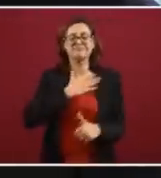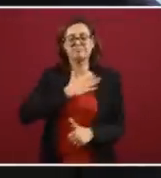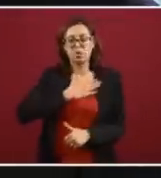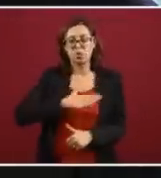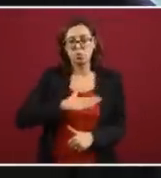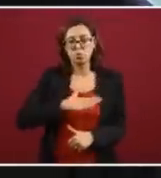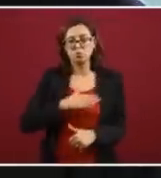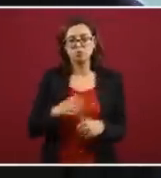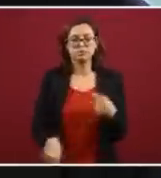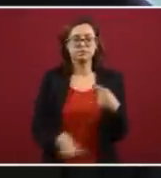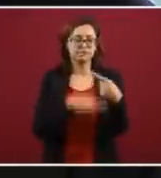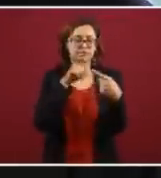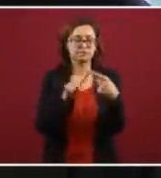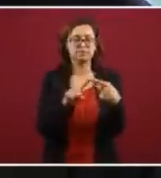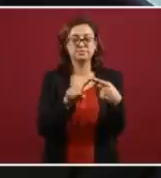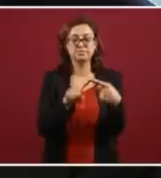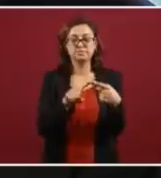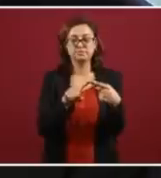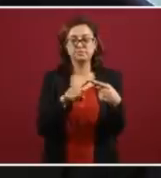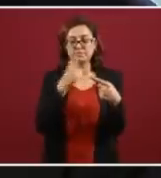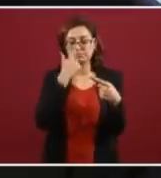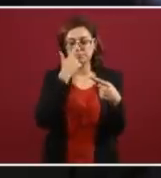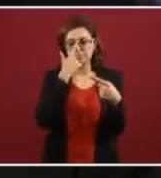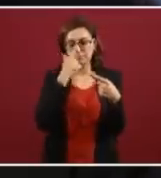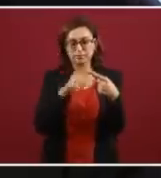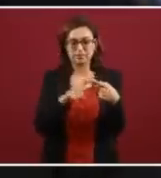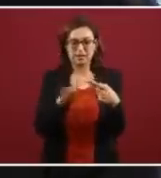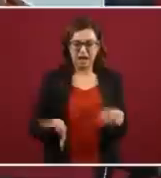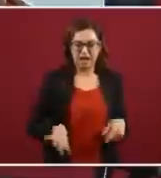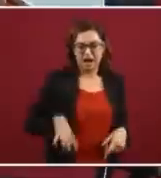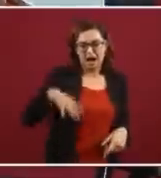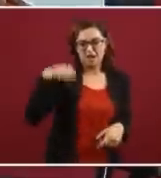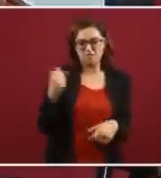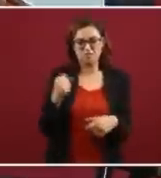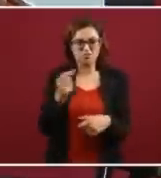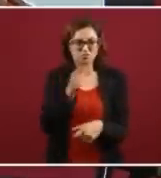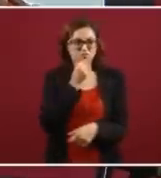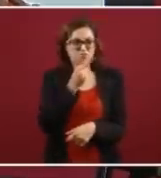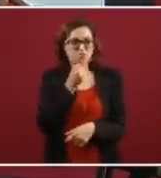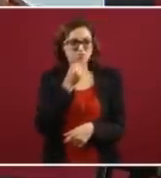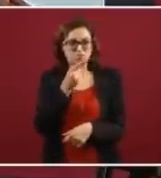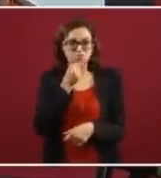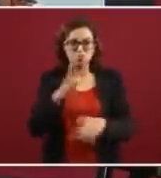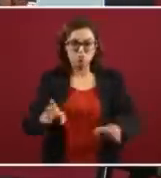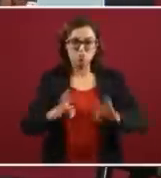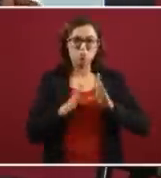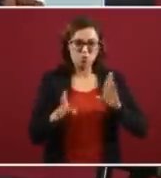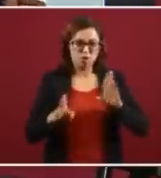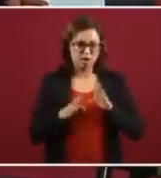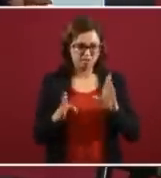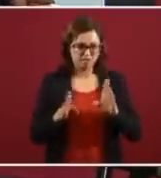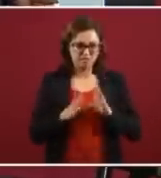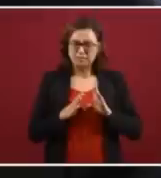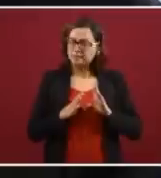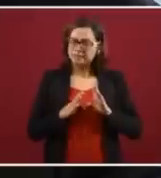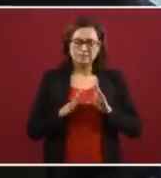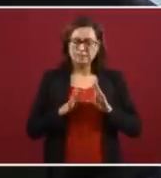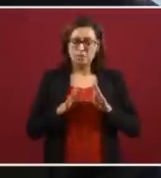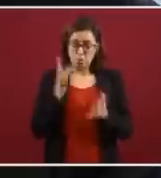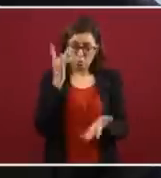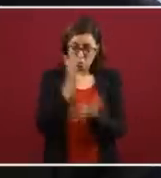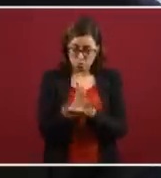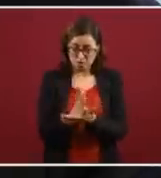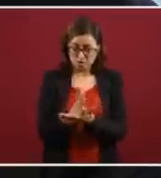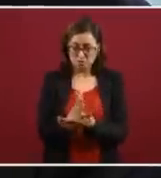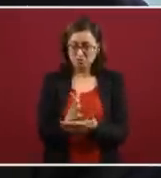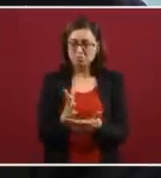de los ejes es la sustitución del uso de la fuerza policial y militar por una visión amplia para